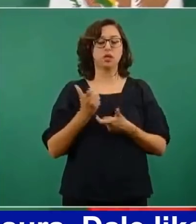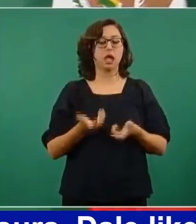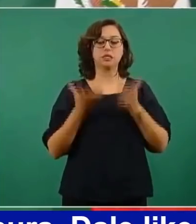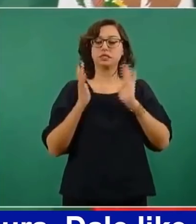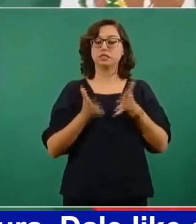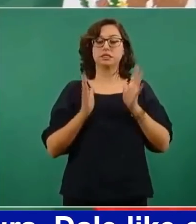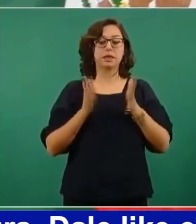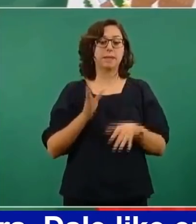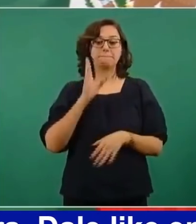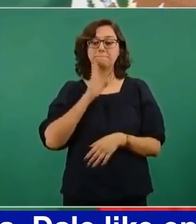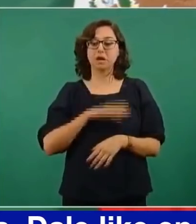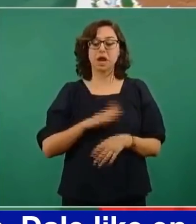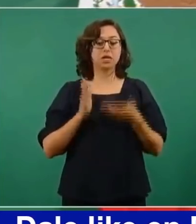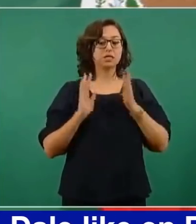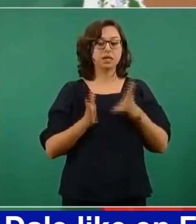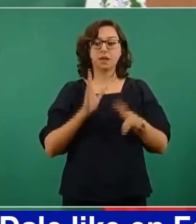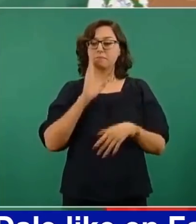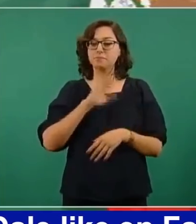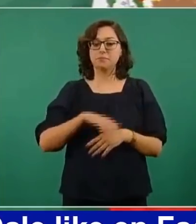muy mal,